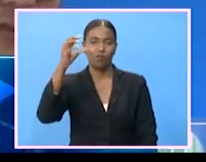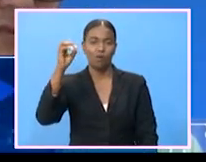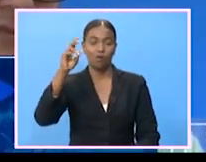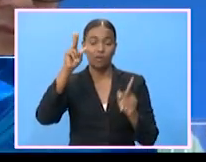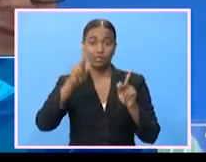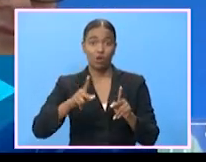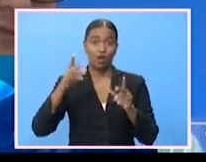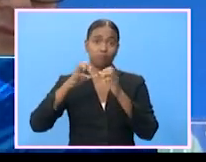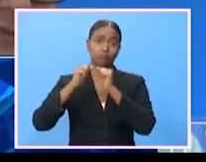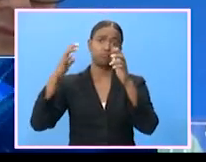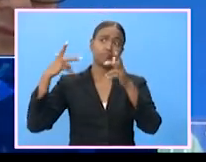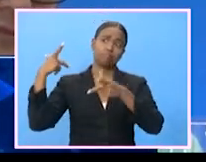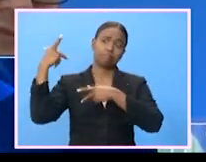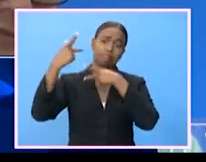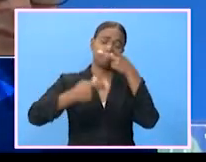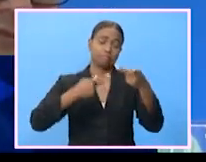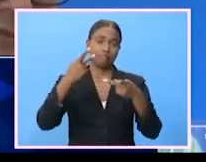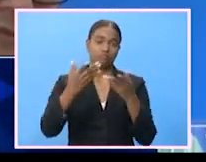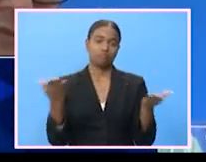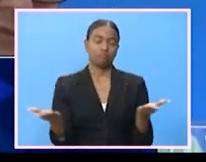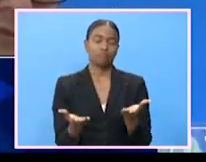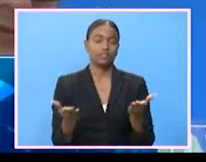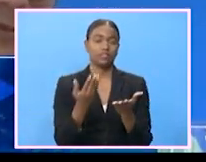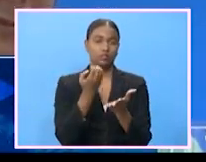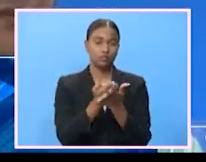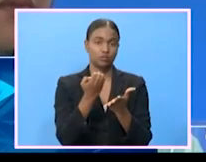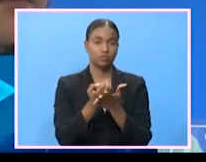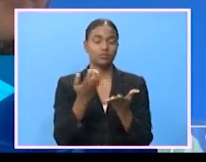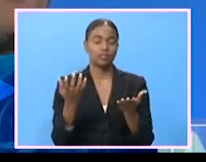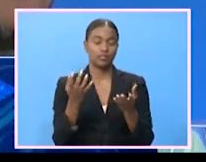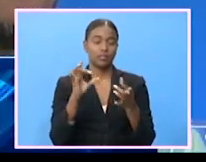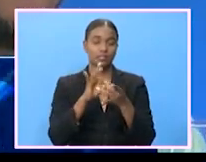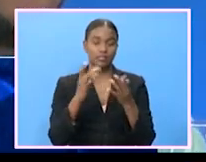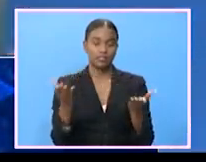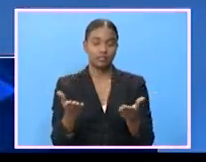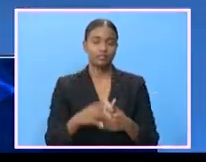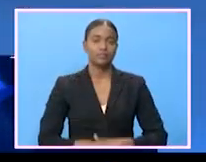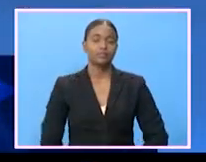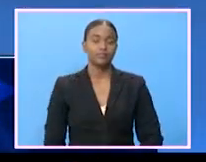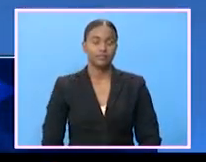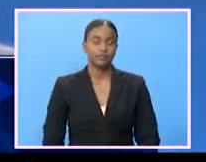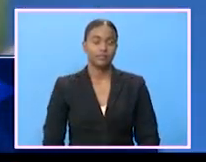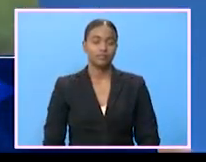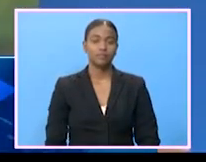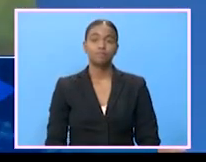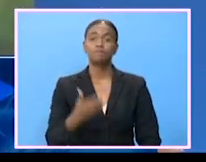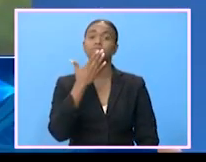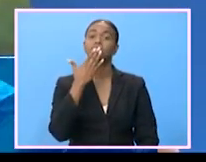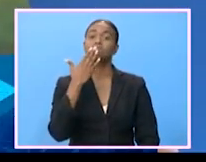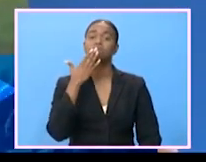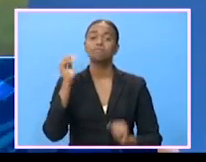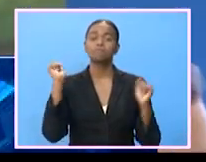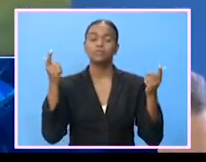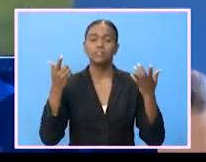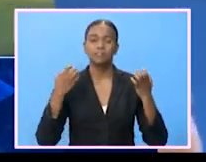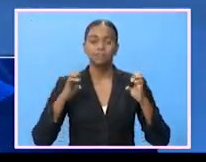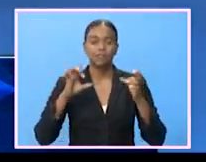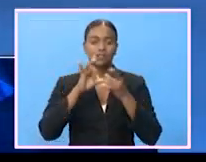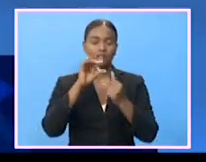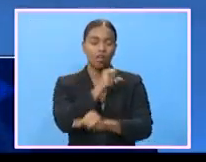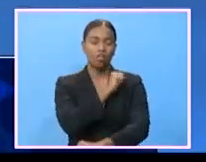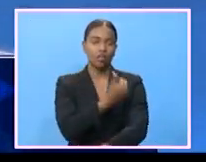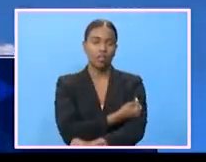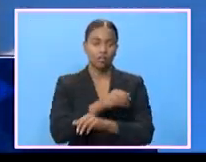local influyente en la economía citadina. Agradecemos los esfuerzos de las autoridades